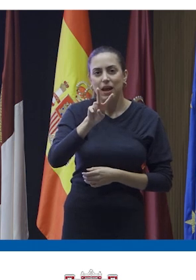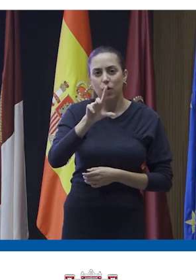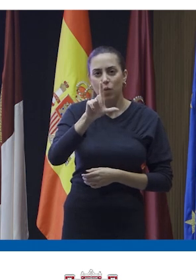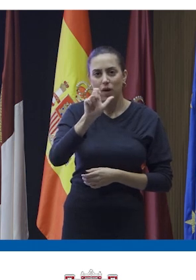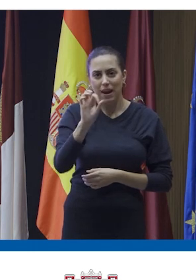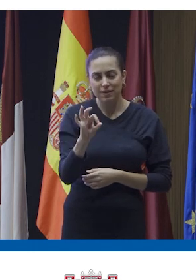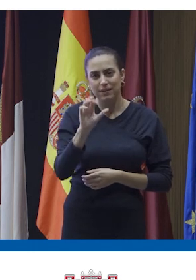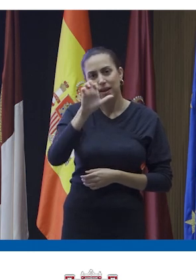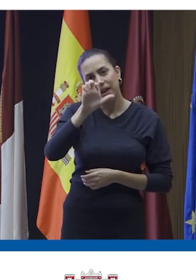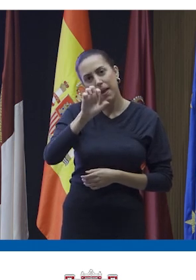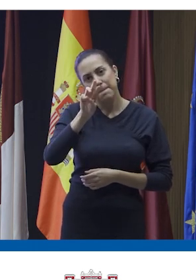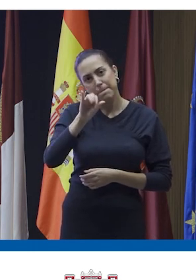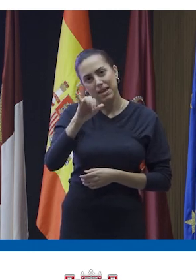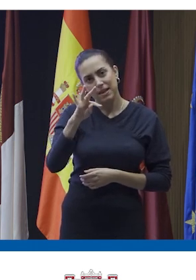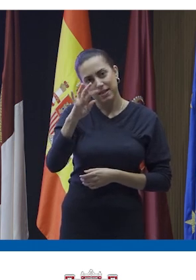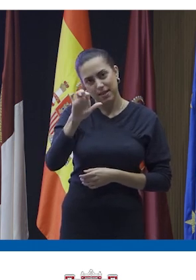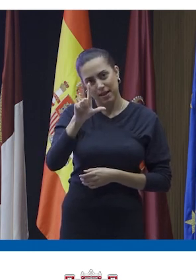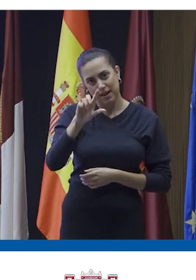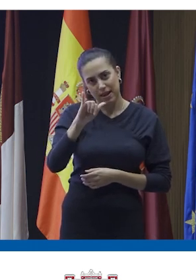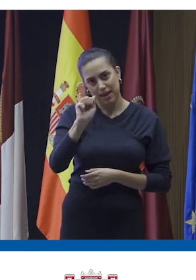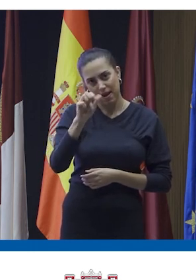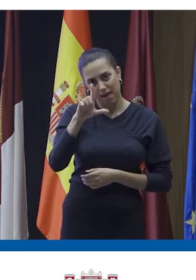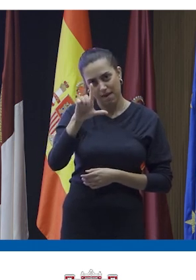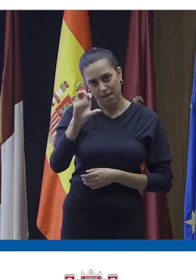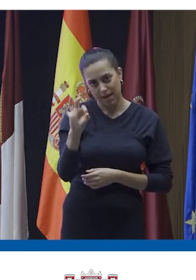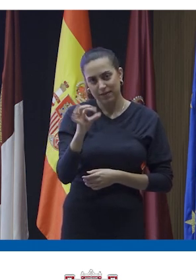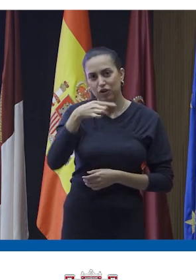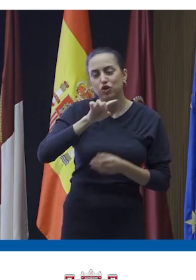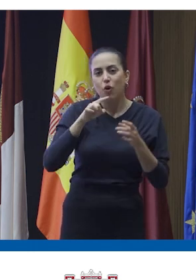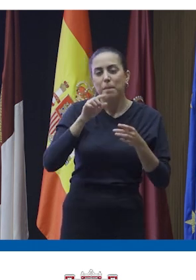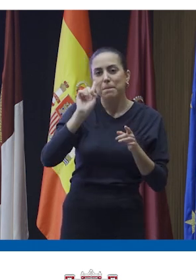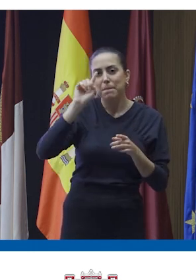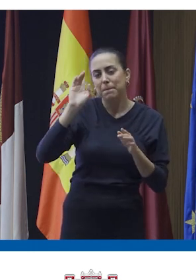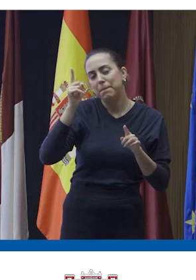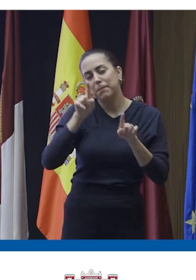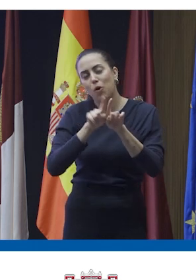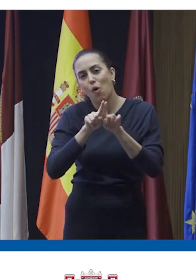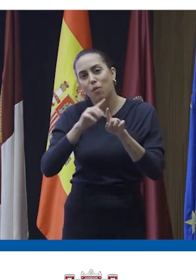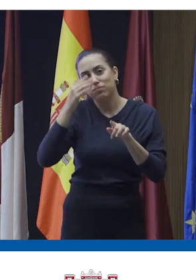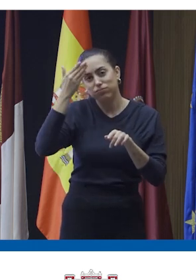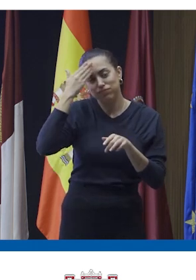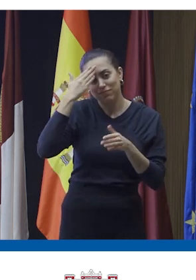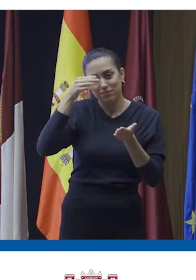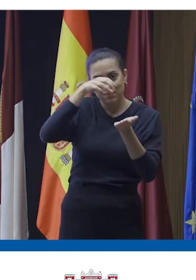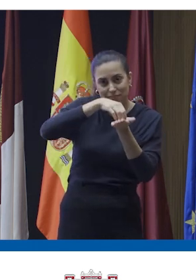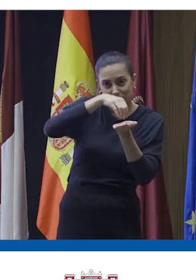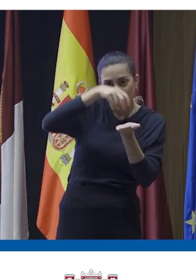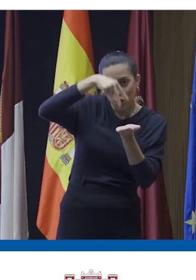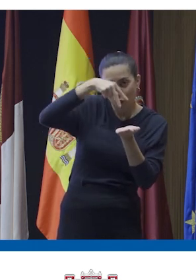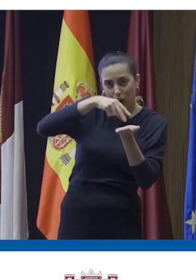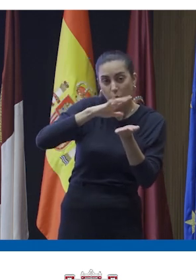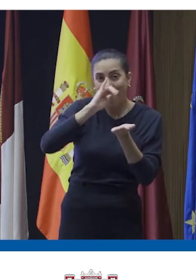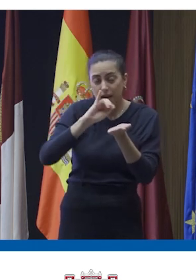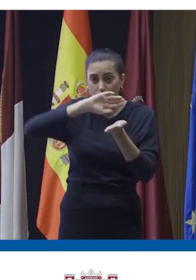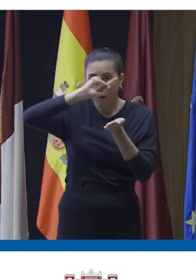núcleo, ¿vale? En la parte de la zona central, y conforme va creciendo, vamos yendo a la periferia, pues tenemos la corteza del cristalino. Quedaros